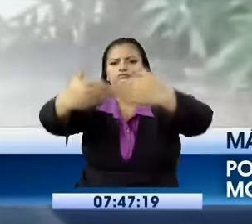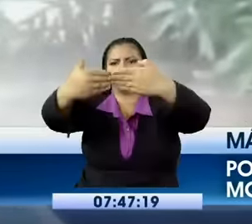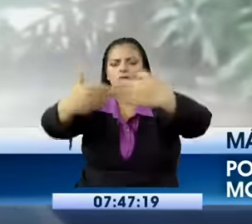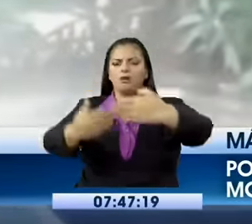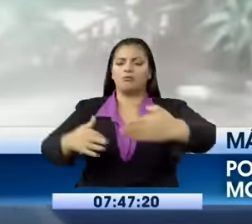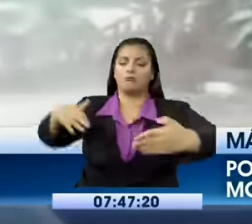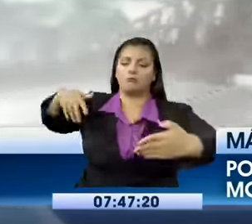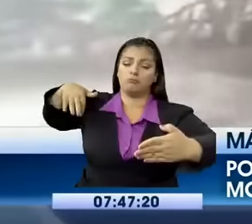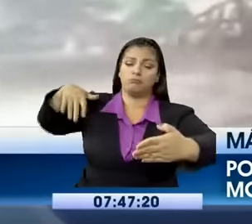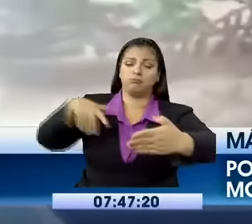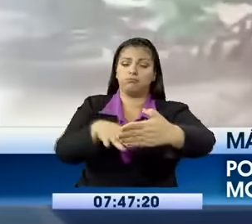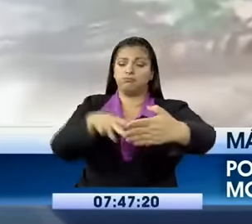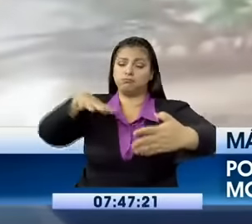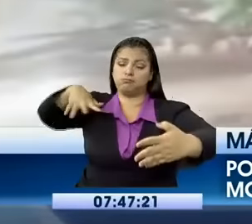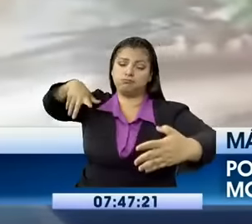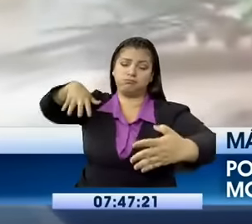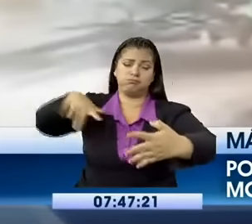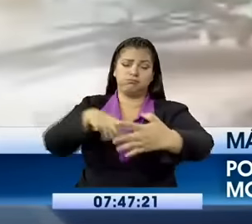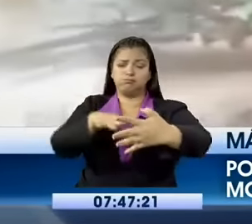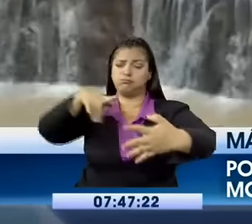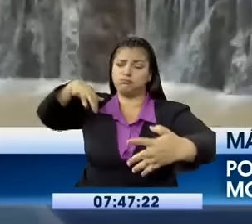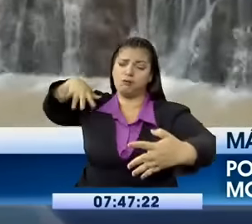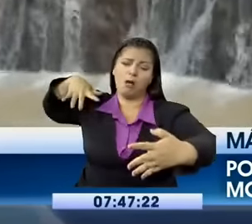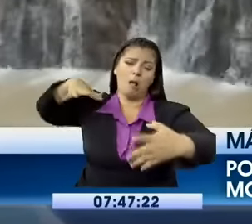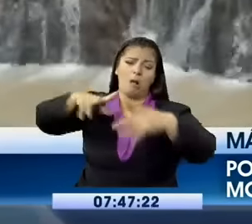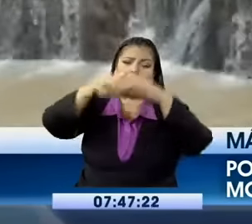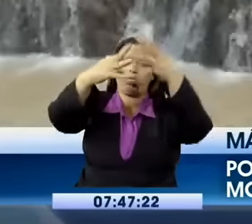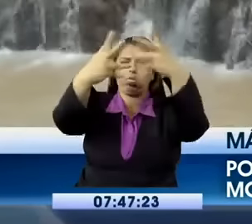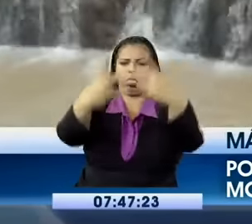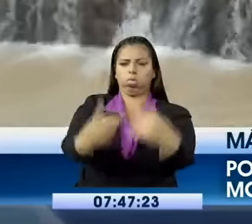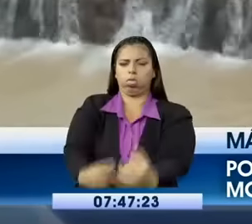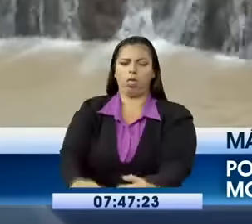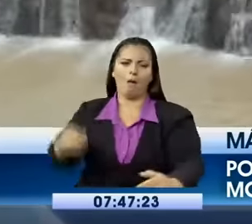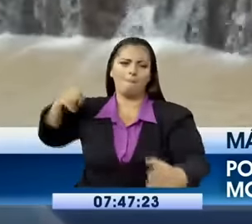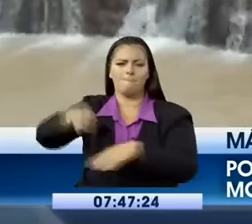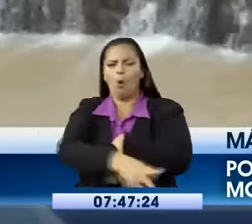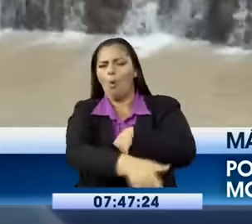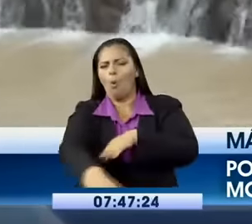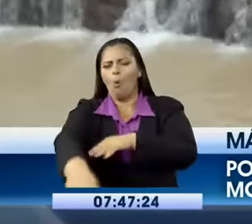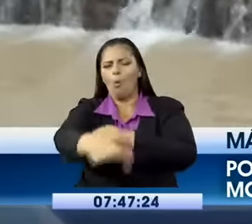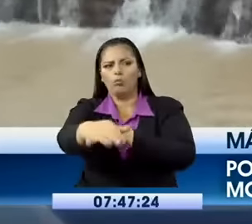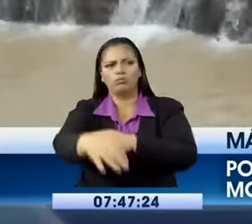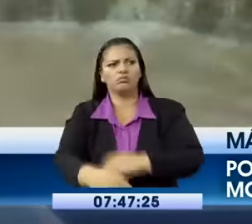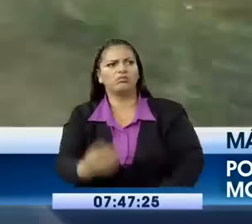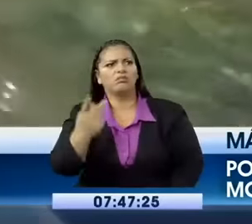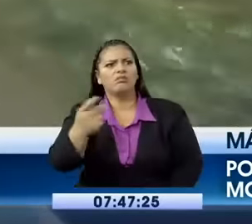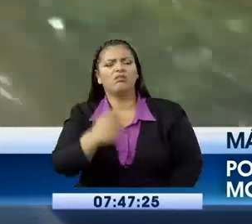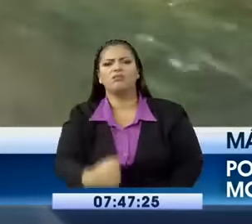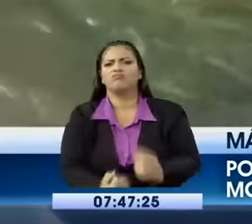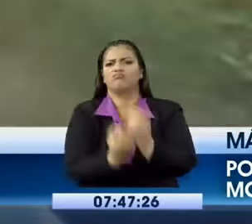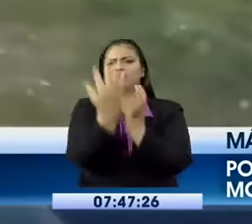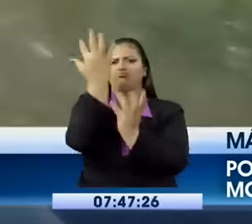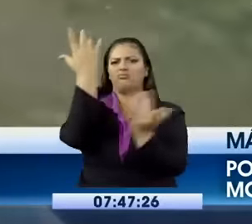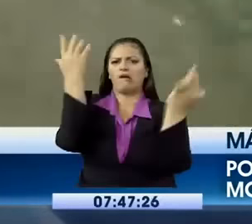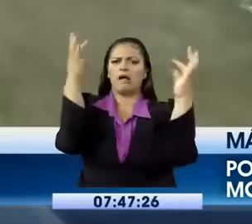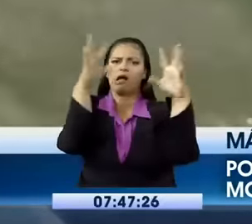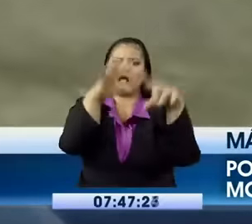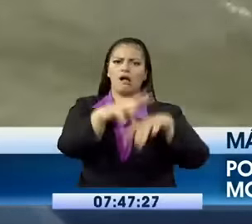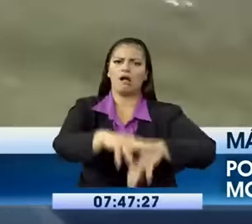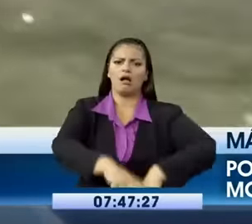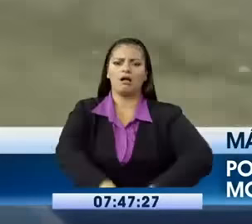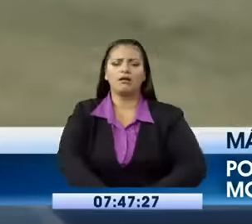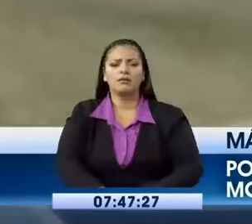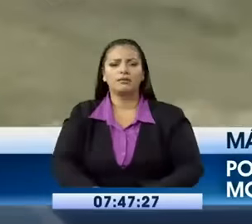irse pedazos pedazos Ya desp arrancándose bajo el agua quedaron cultivos de arroz y cacao tanto en las Maravillas como en Lola chica